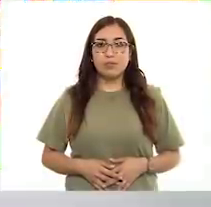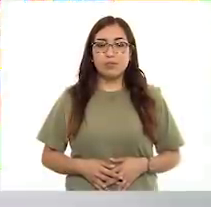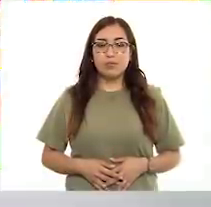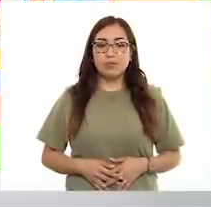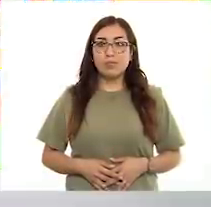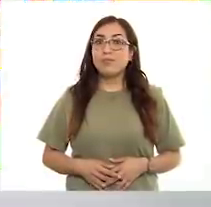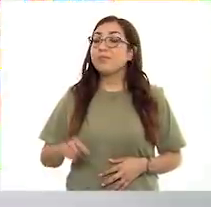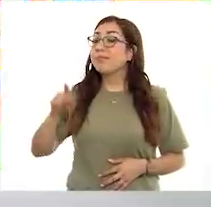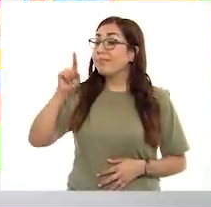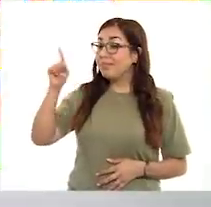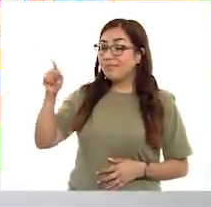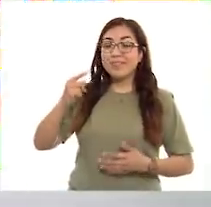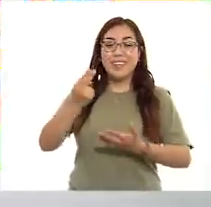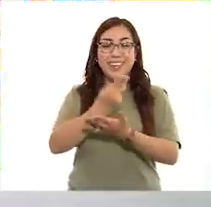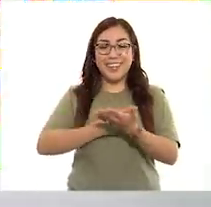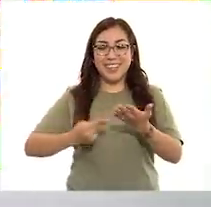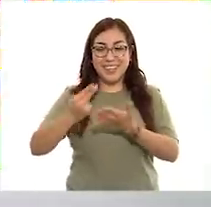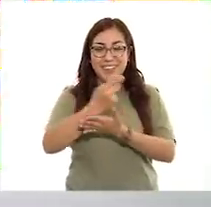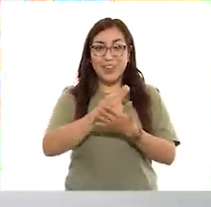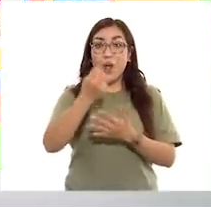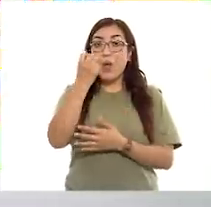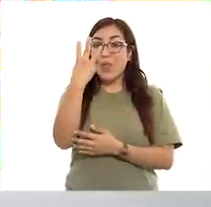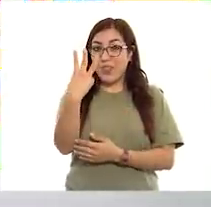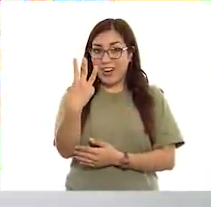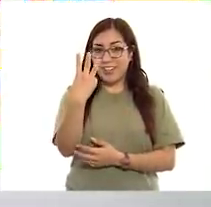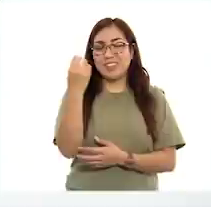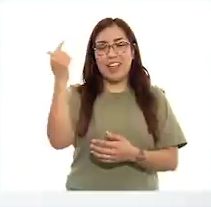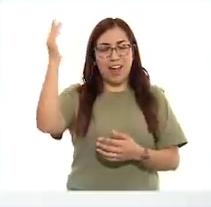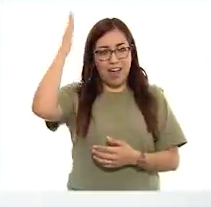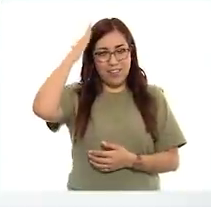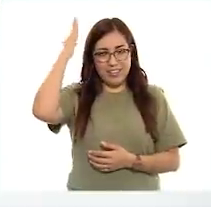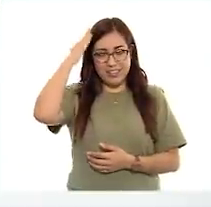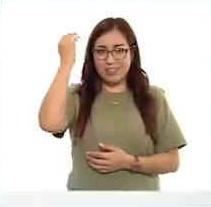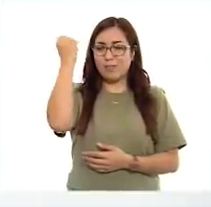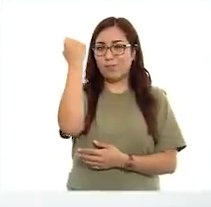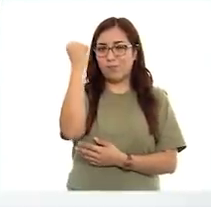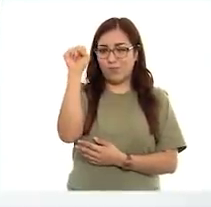Aquí dibujé 3 cabezas. Mira, una,